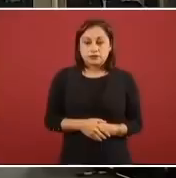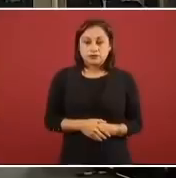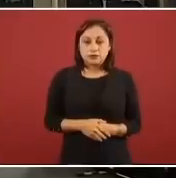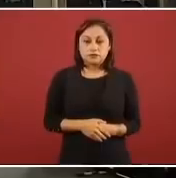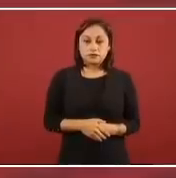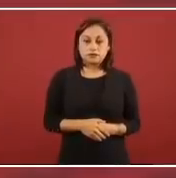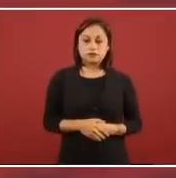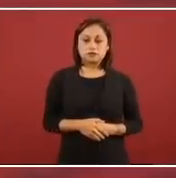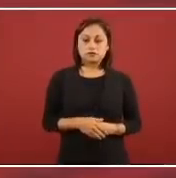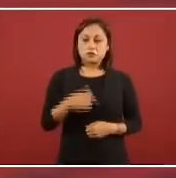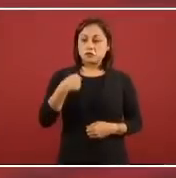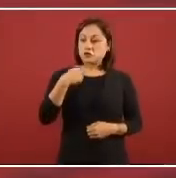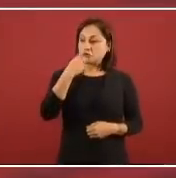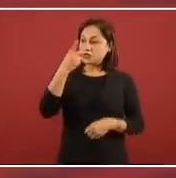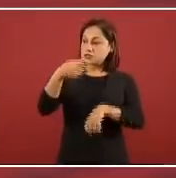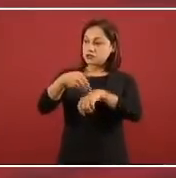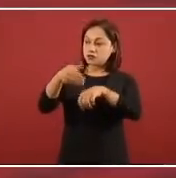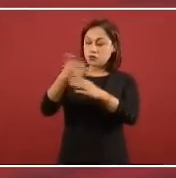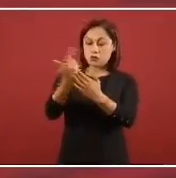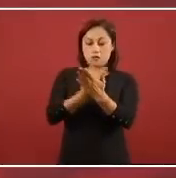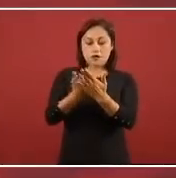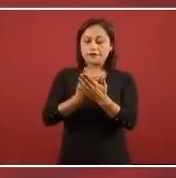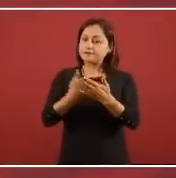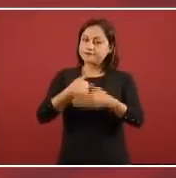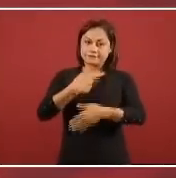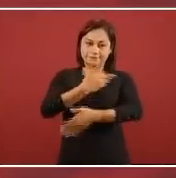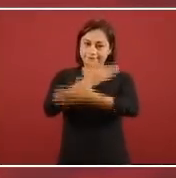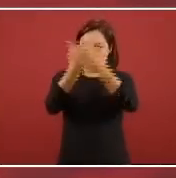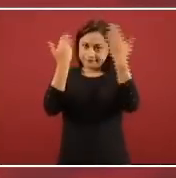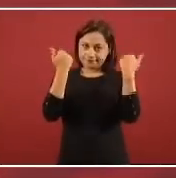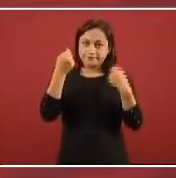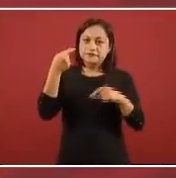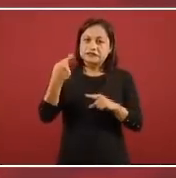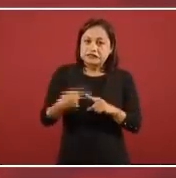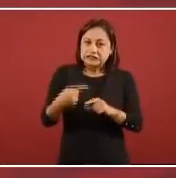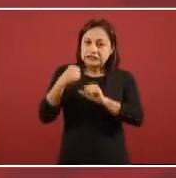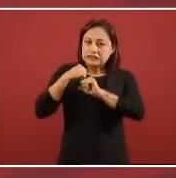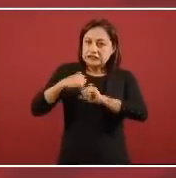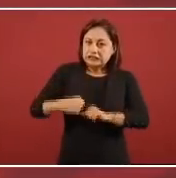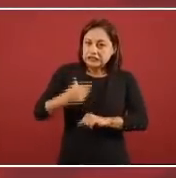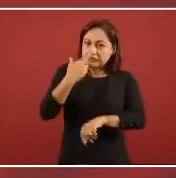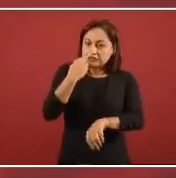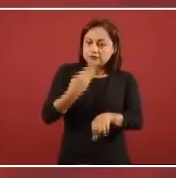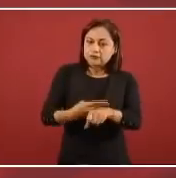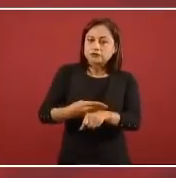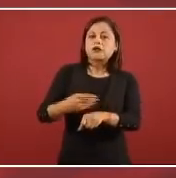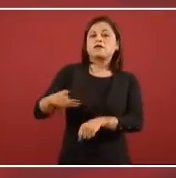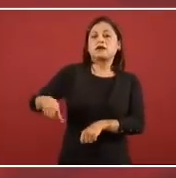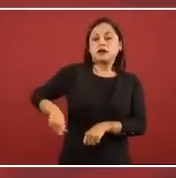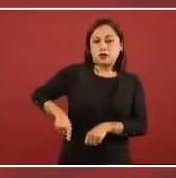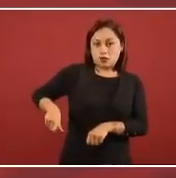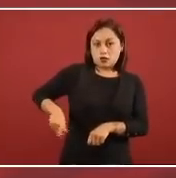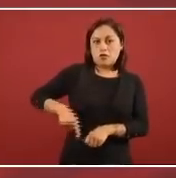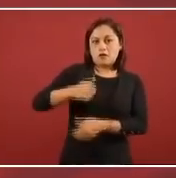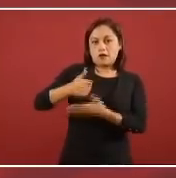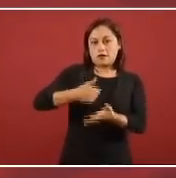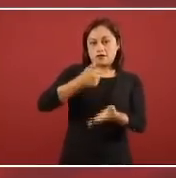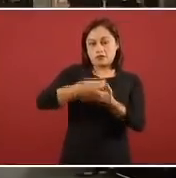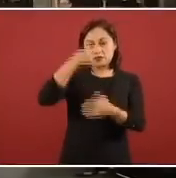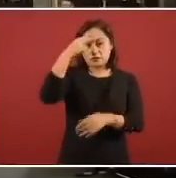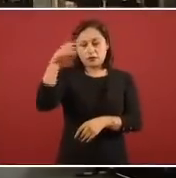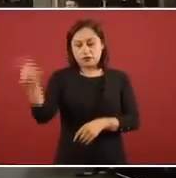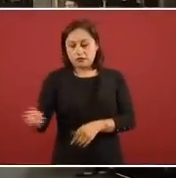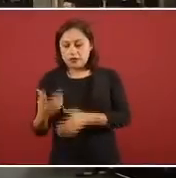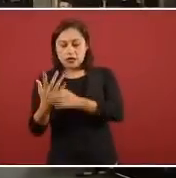puedo dar cifras. Eso le corresponde al gobierno de la ciudad. Es que hubo una cifra de 140 mil y una